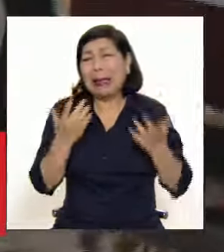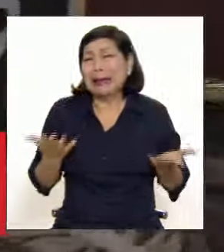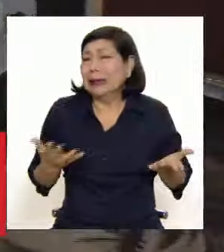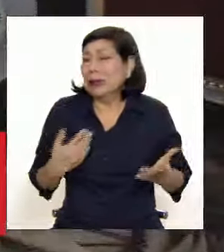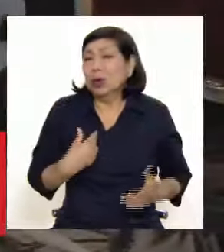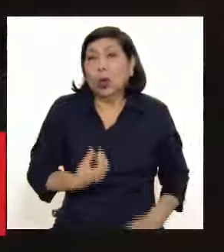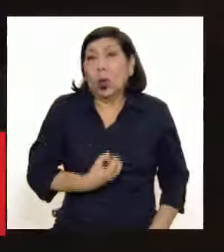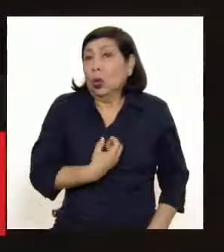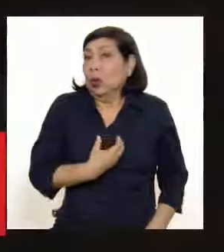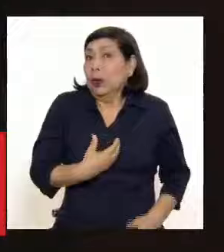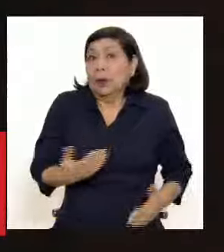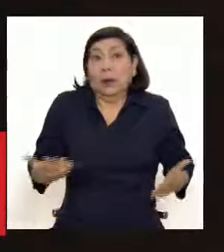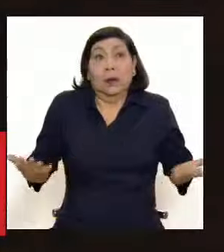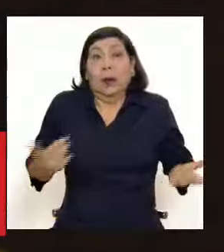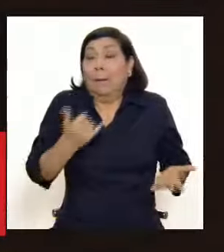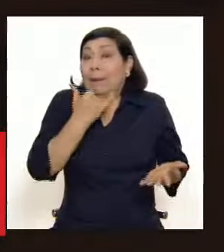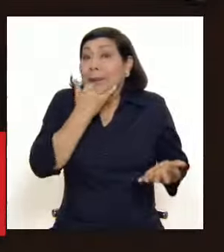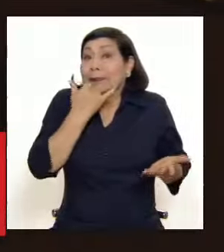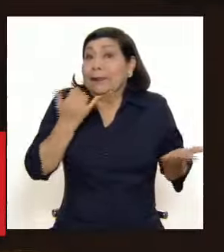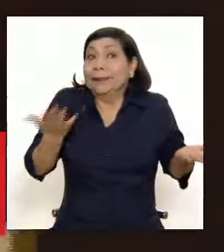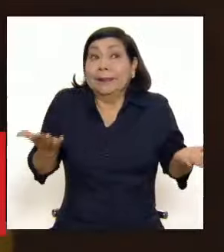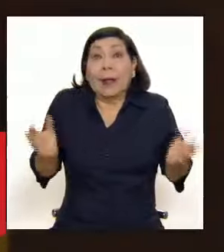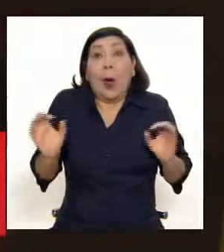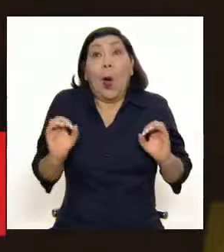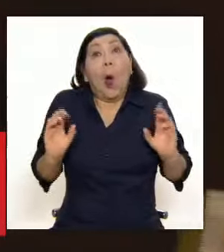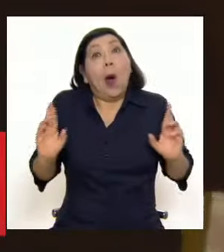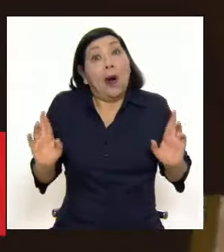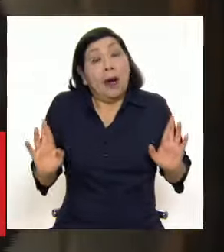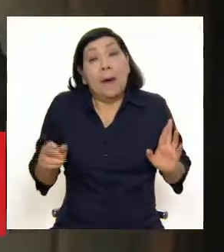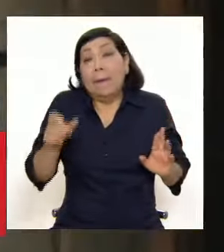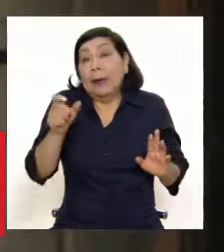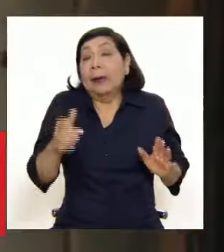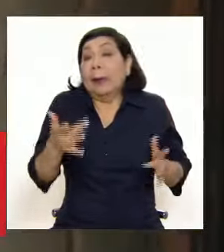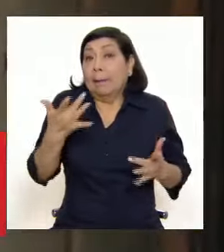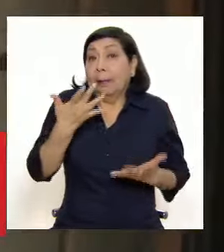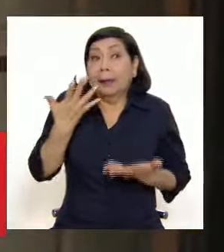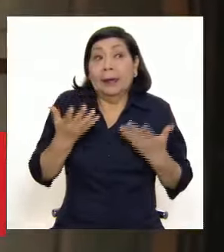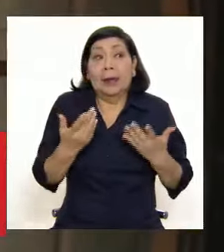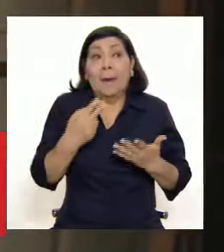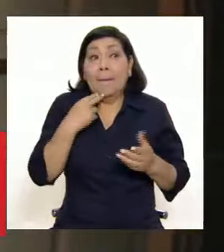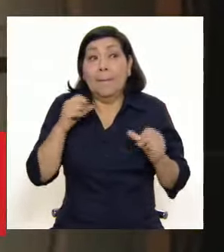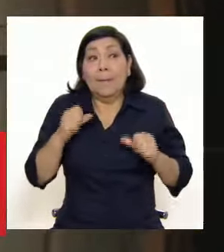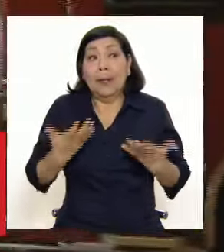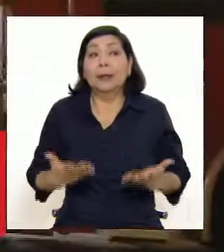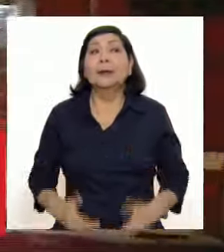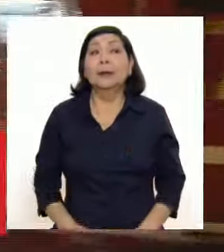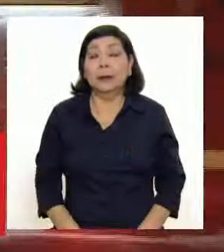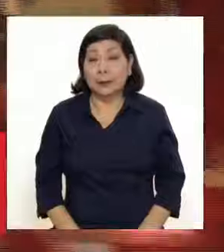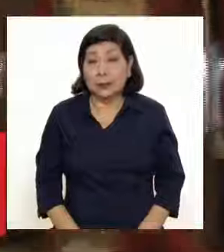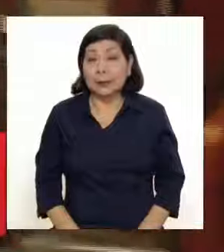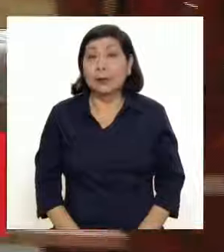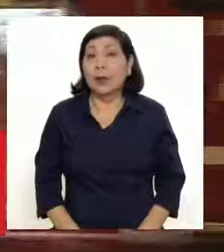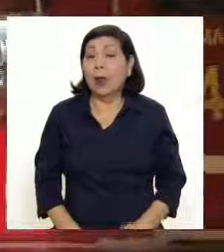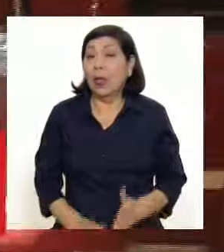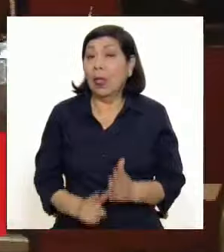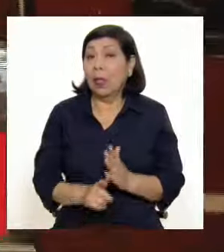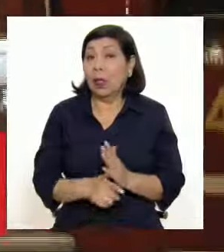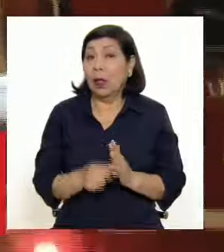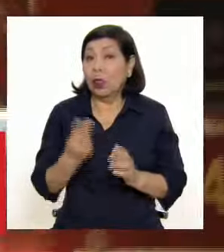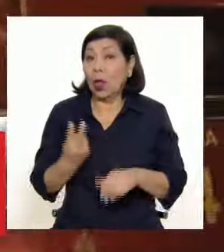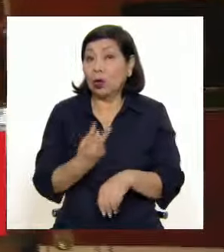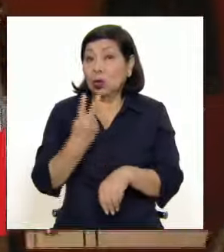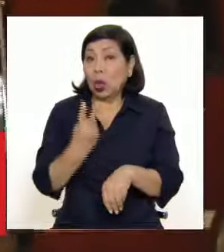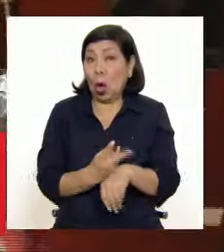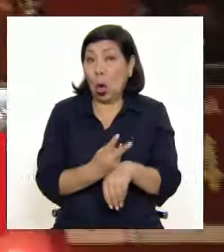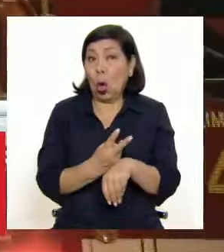nos asustamos todos, pues esperemos que nadie salga herido, que nadie salga perjudicado con eso. Luego de 2 horas, los